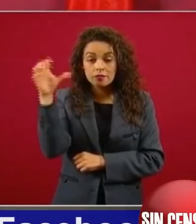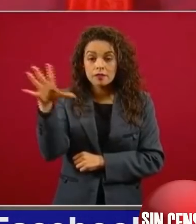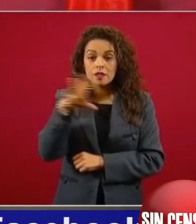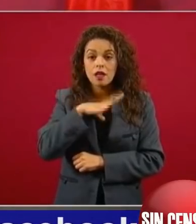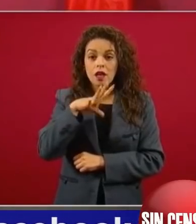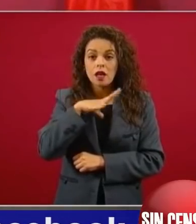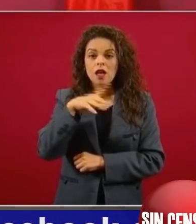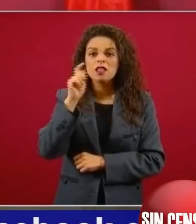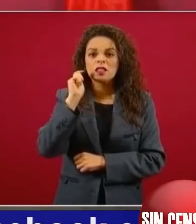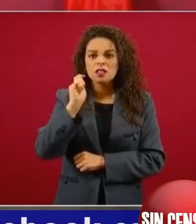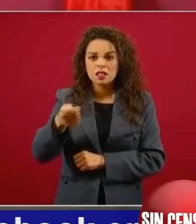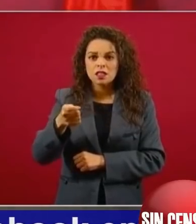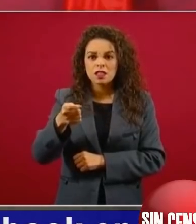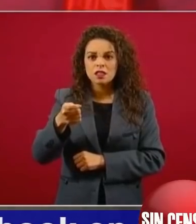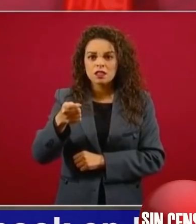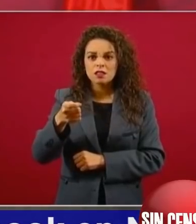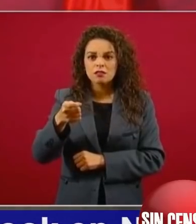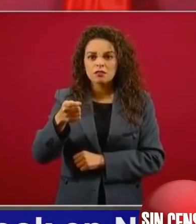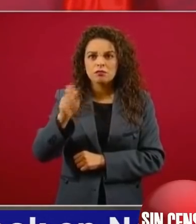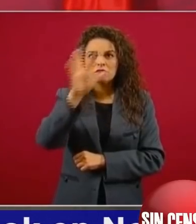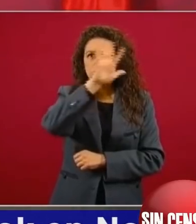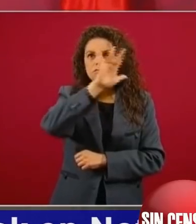mantas